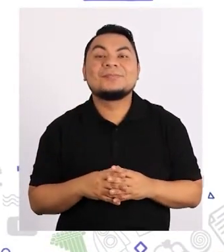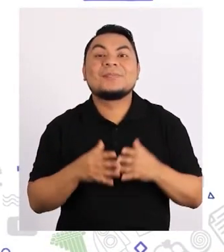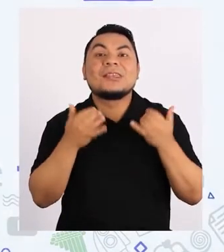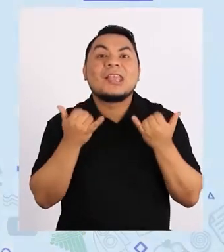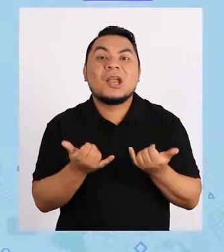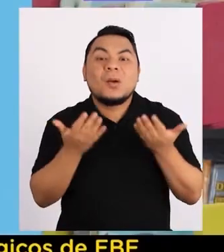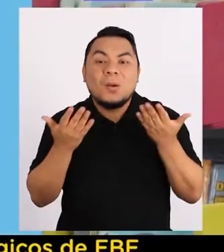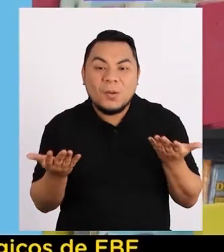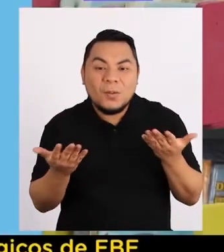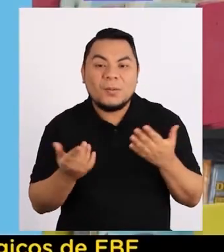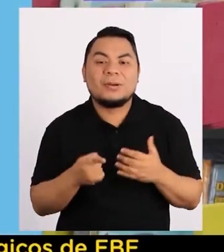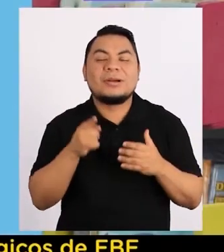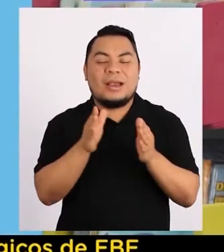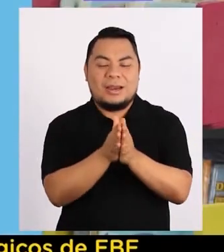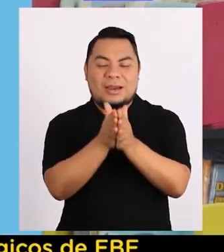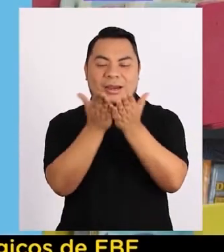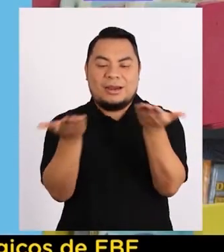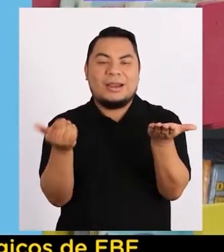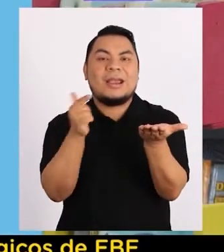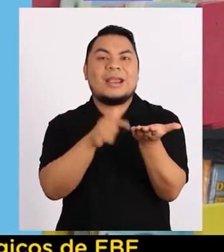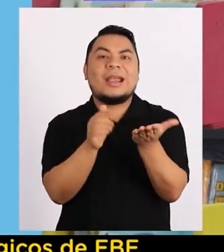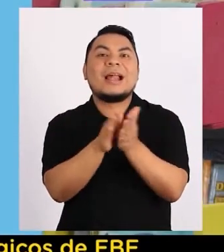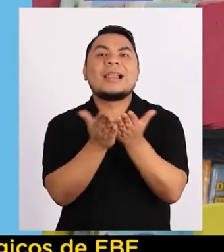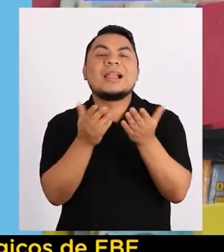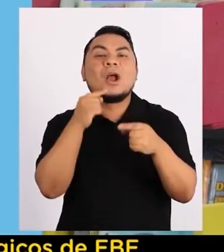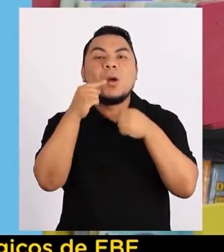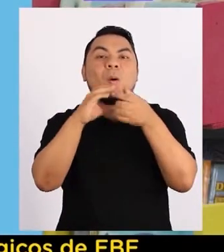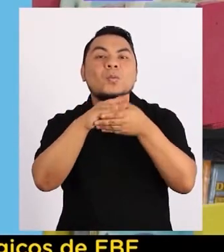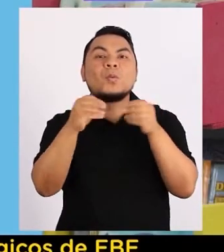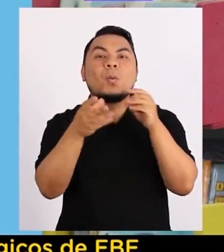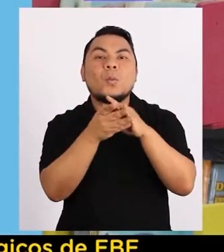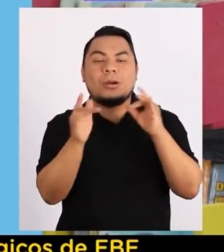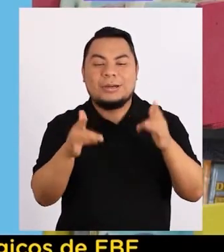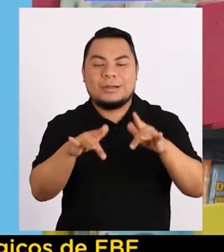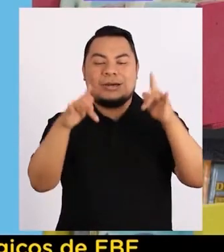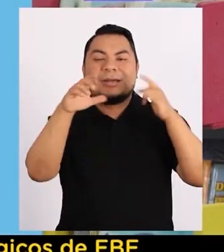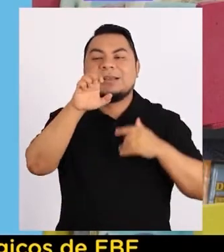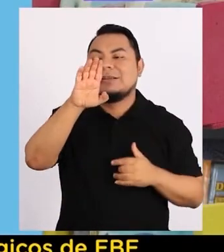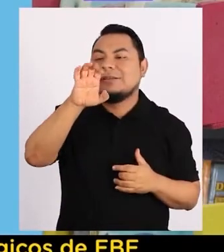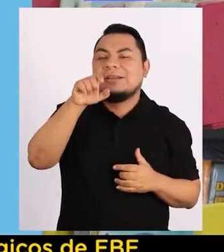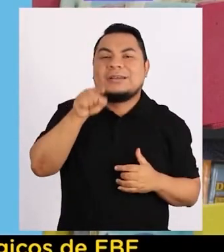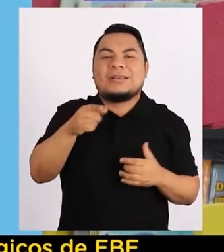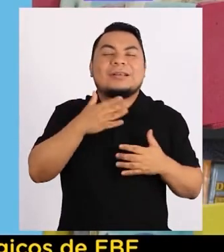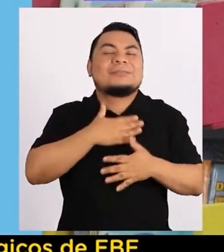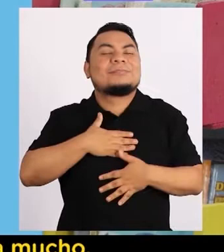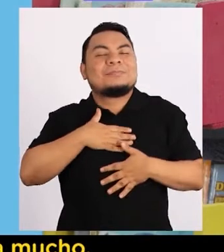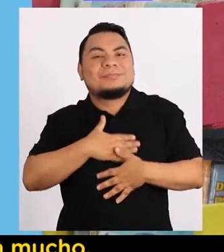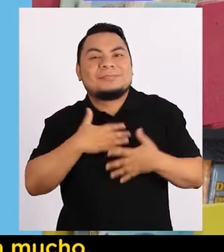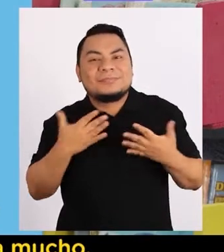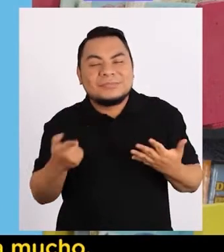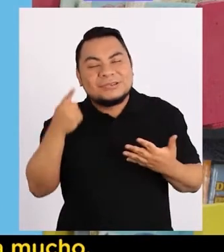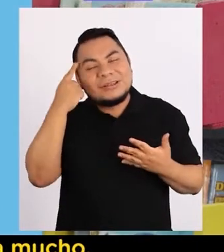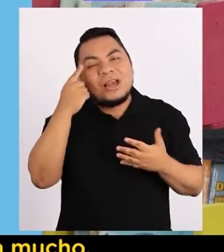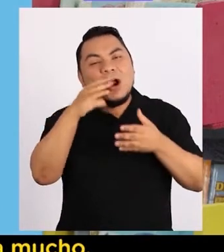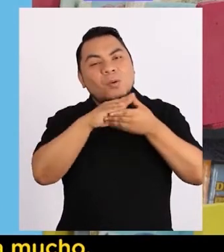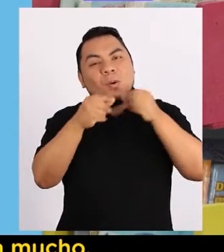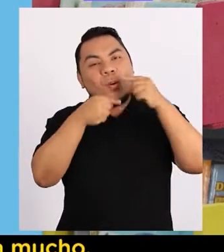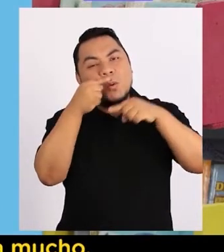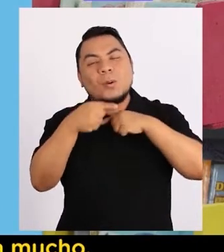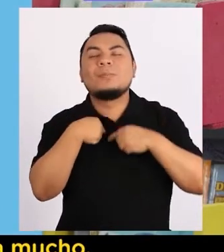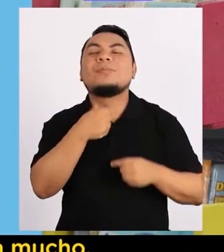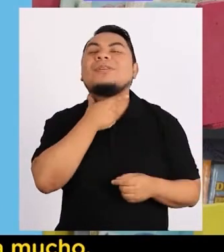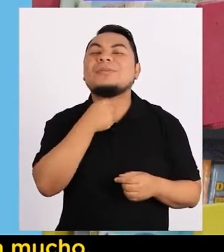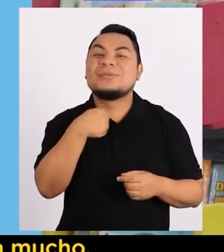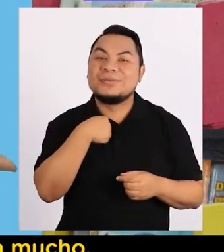objetos. Ahora, abrimos nuestro libro de cuentos mágicos de Eve para disfrutar de